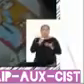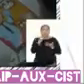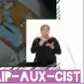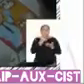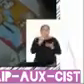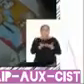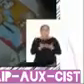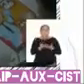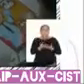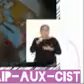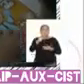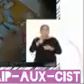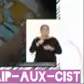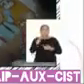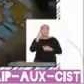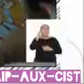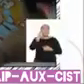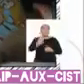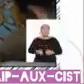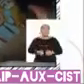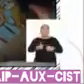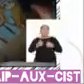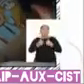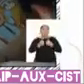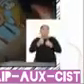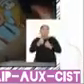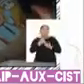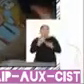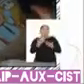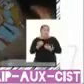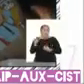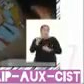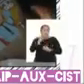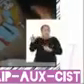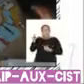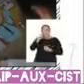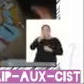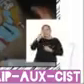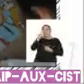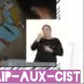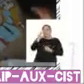Estudiamos para tener la vida que queremos tener. Justo como dice Diego.